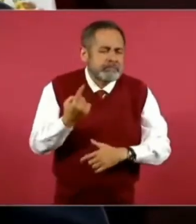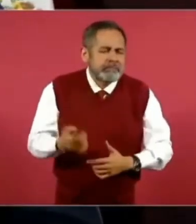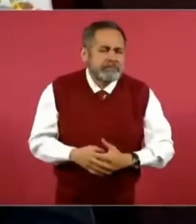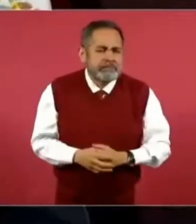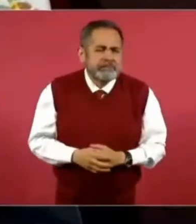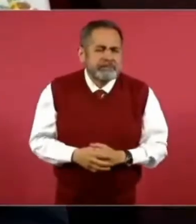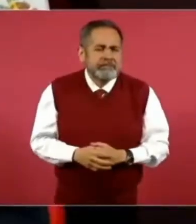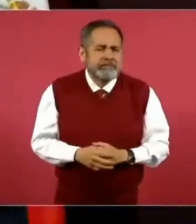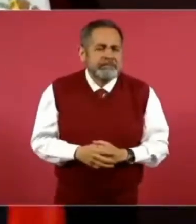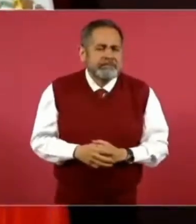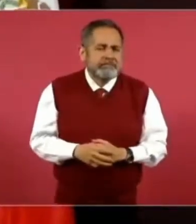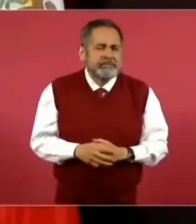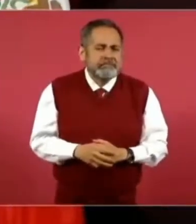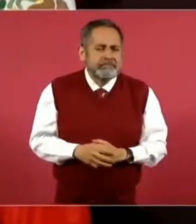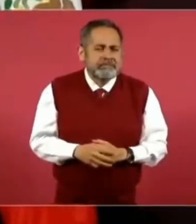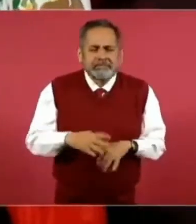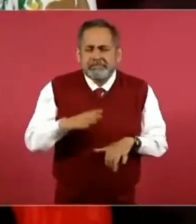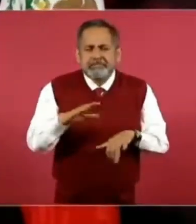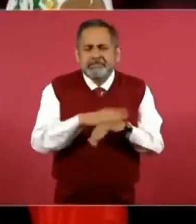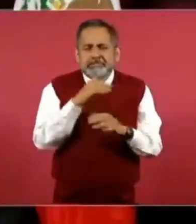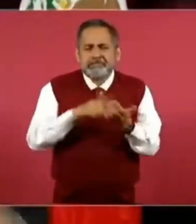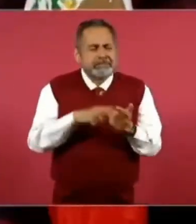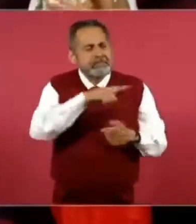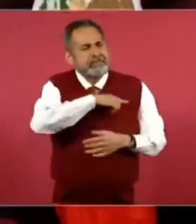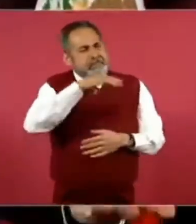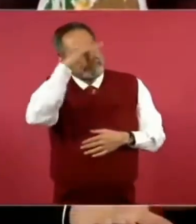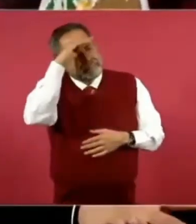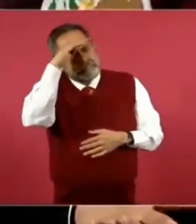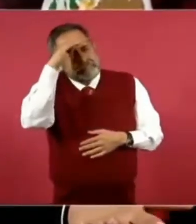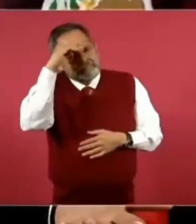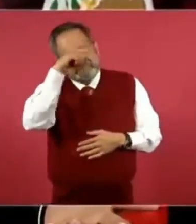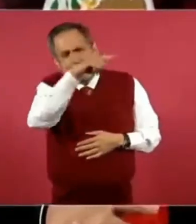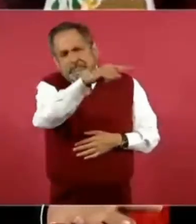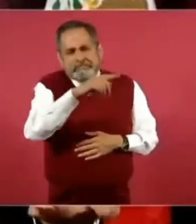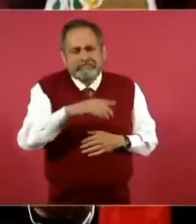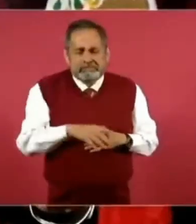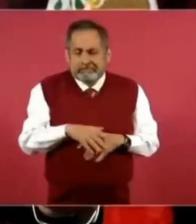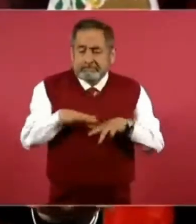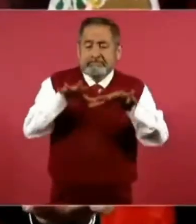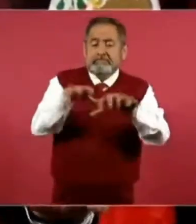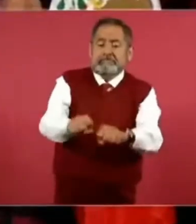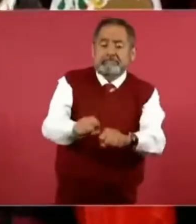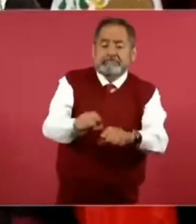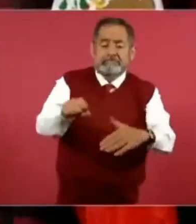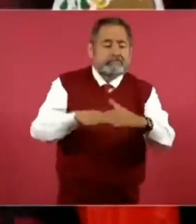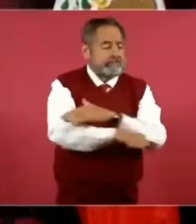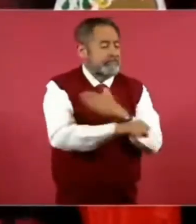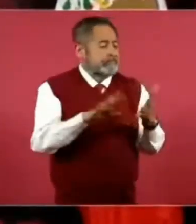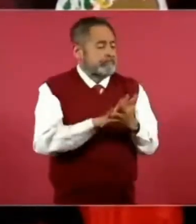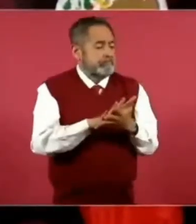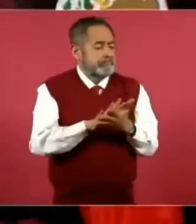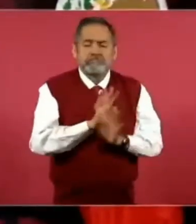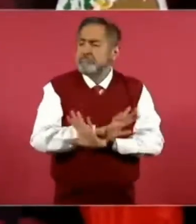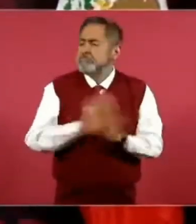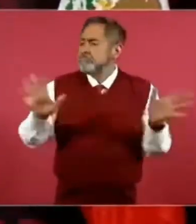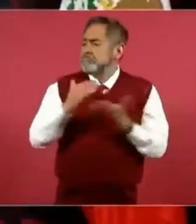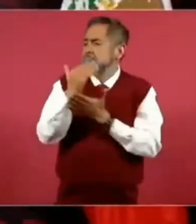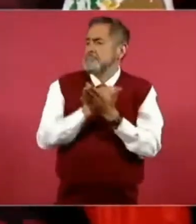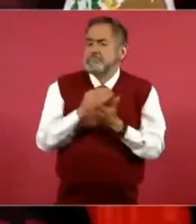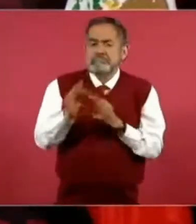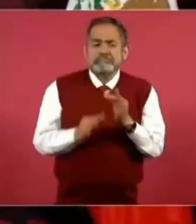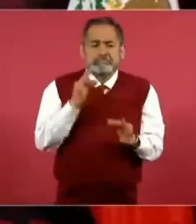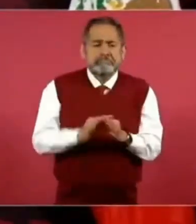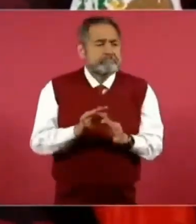¿Por qué piensan que deteniendo a un narcotraficante